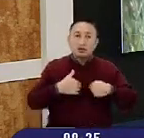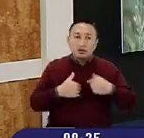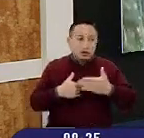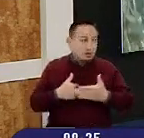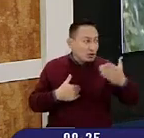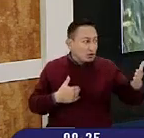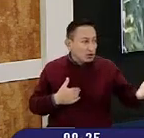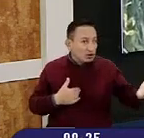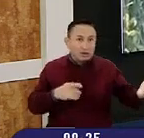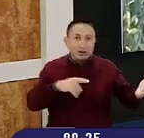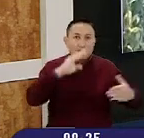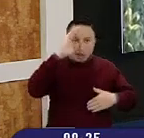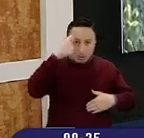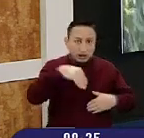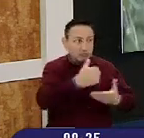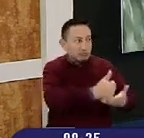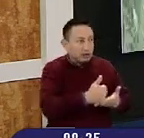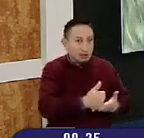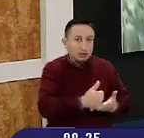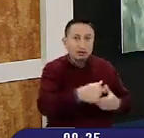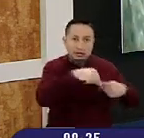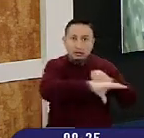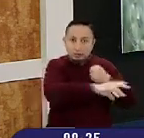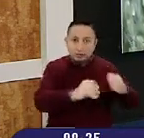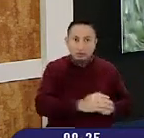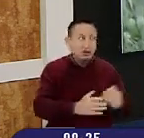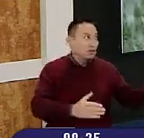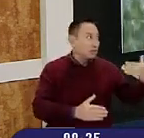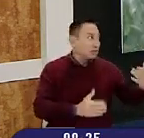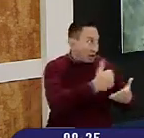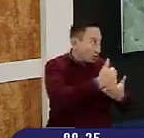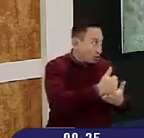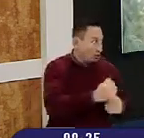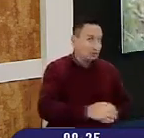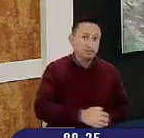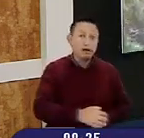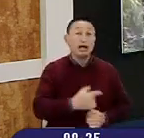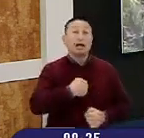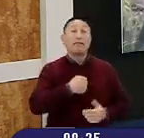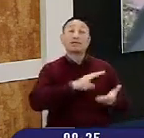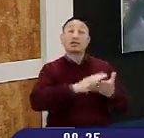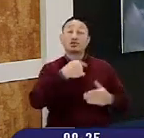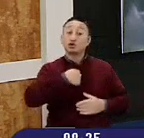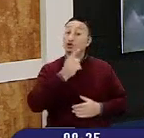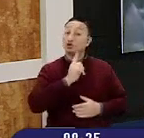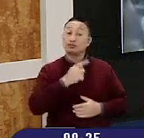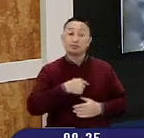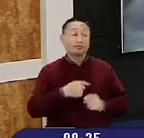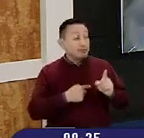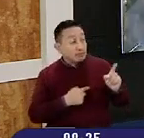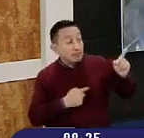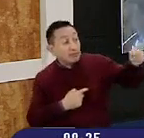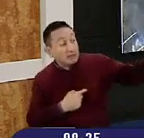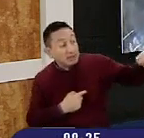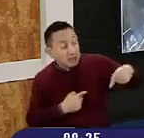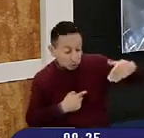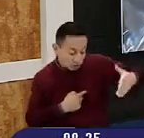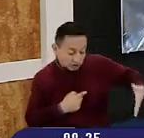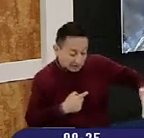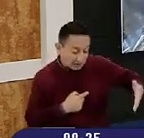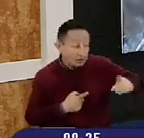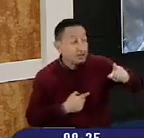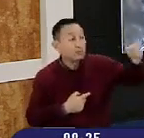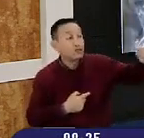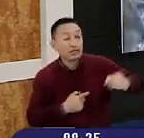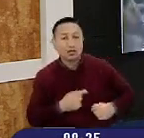distrito, el pobre ciudadano va... ¡Policía, necesito ayuda! Ah, no, hasta aquí atiendo yo, atiende